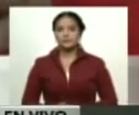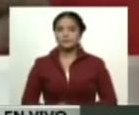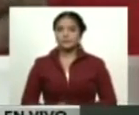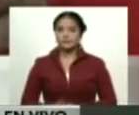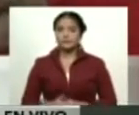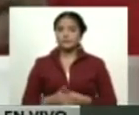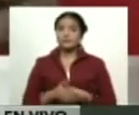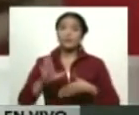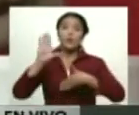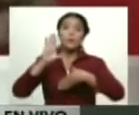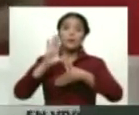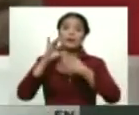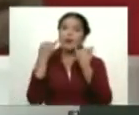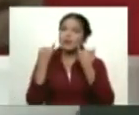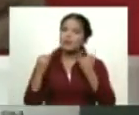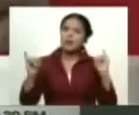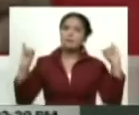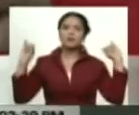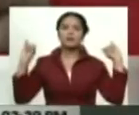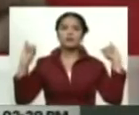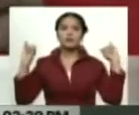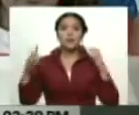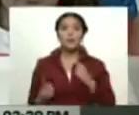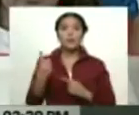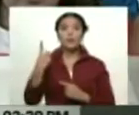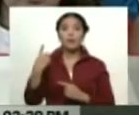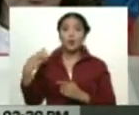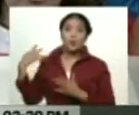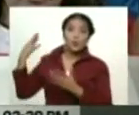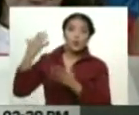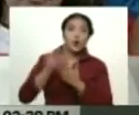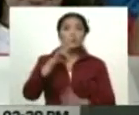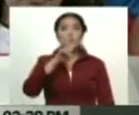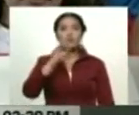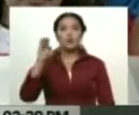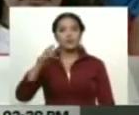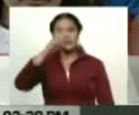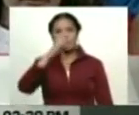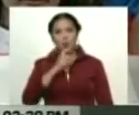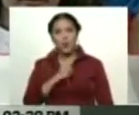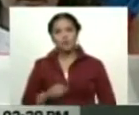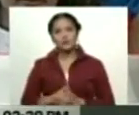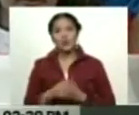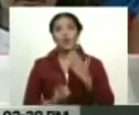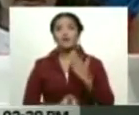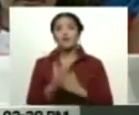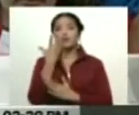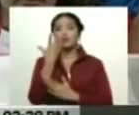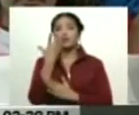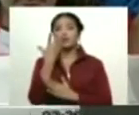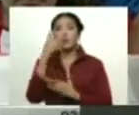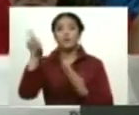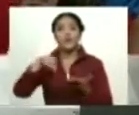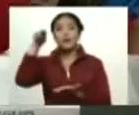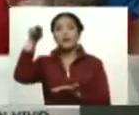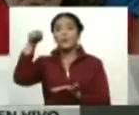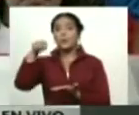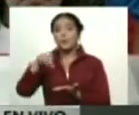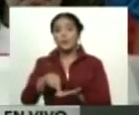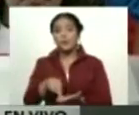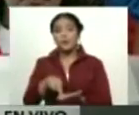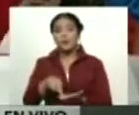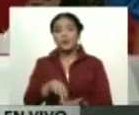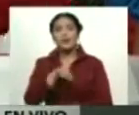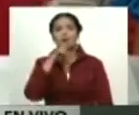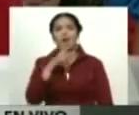Una América independiente, por primera vez en 200 años, de la fundación de las repúblicas antes